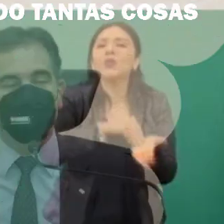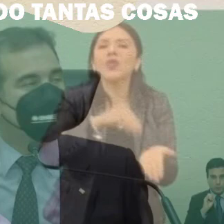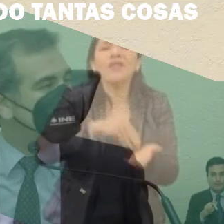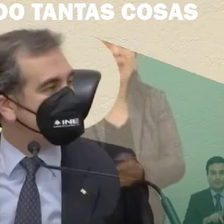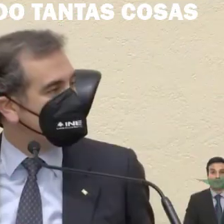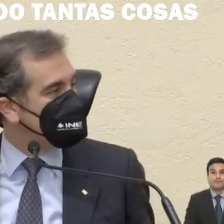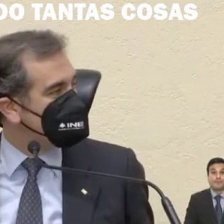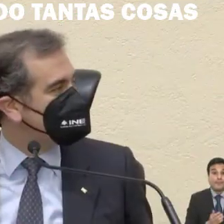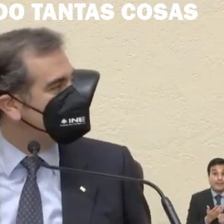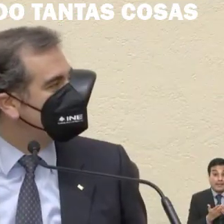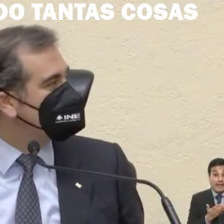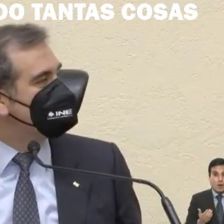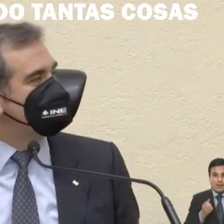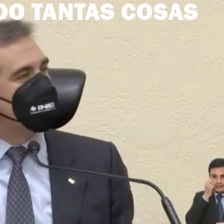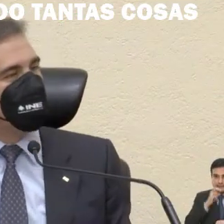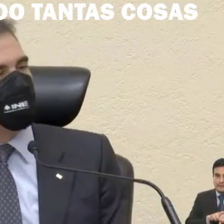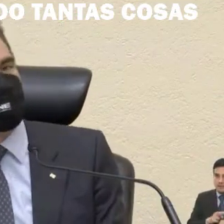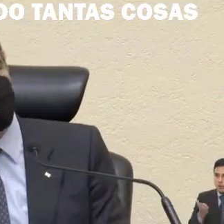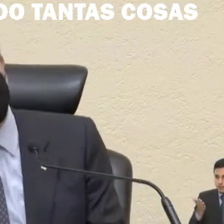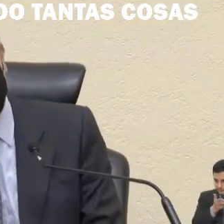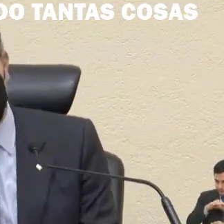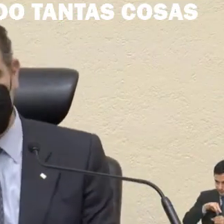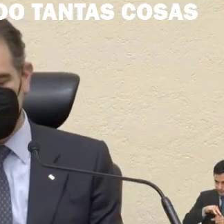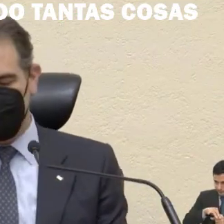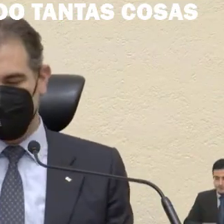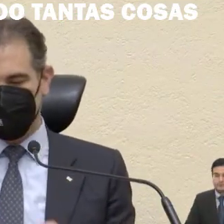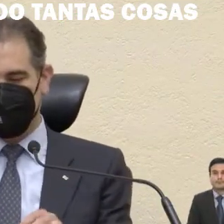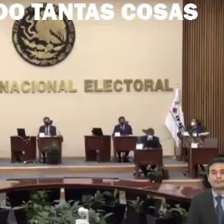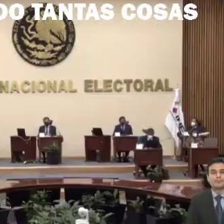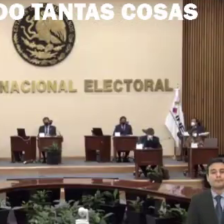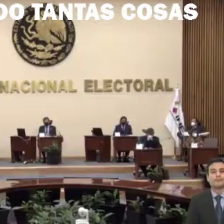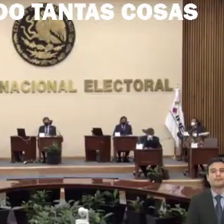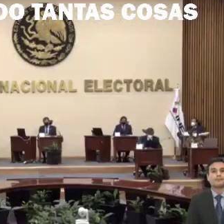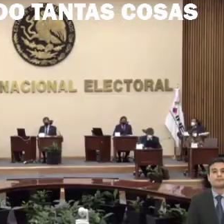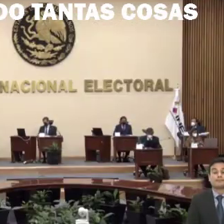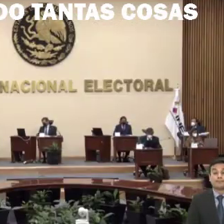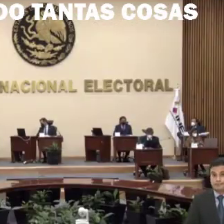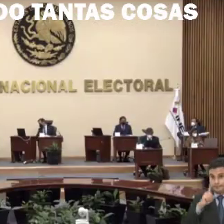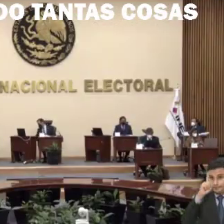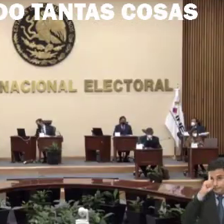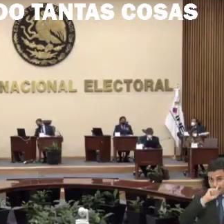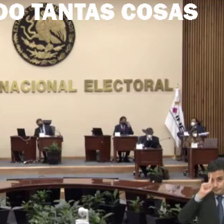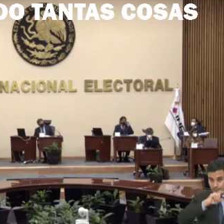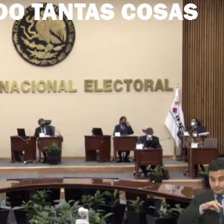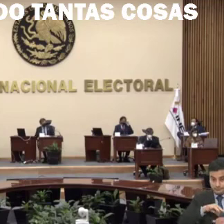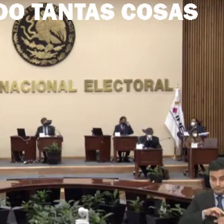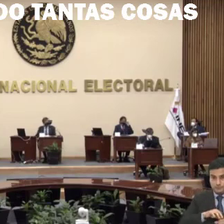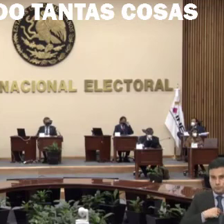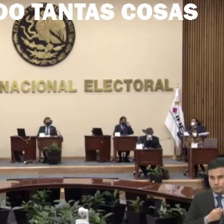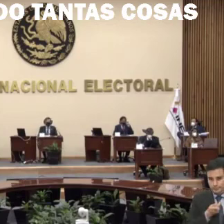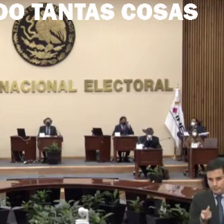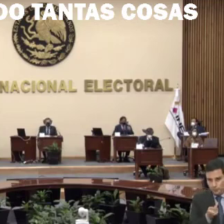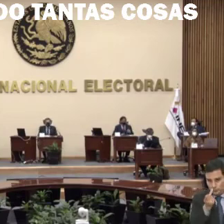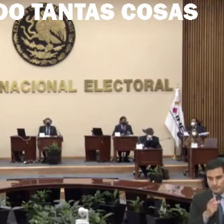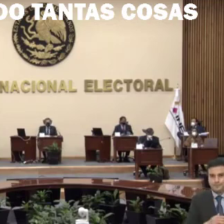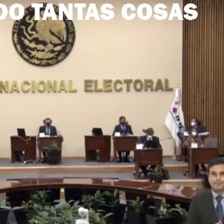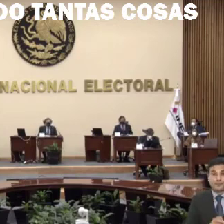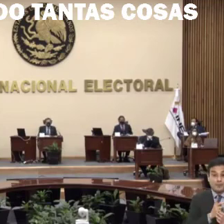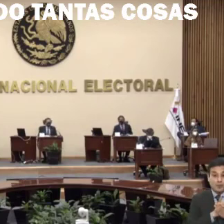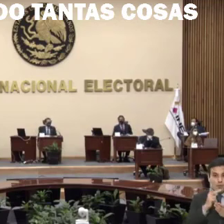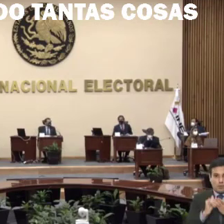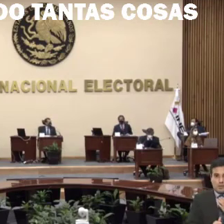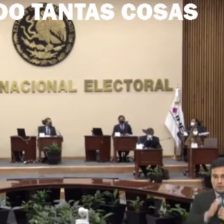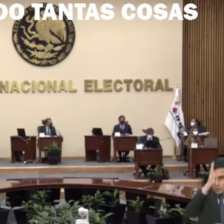Se avanzó después de la Revolución en el terreno económico, social, pero no en